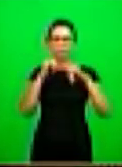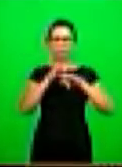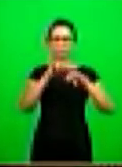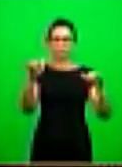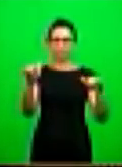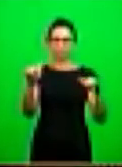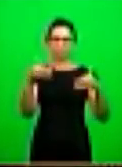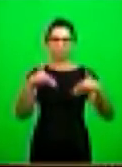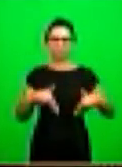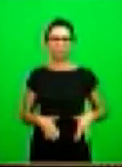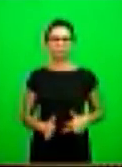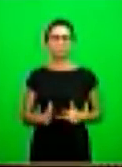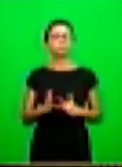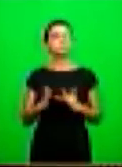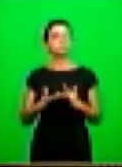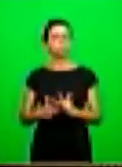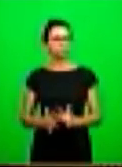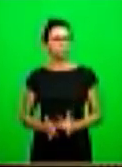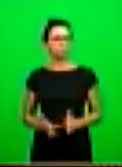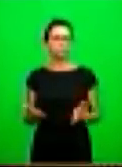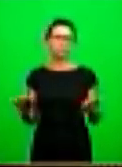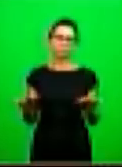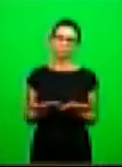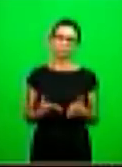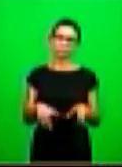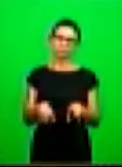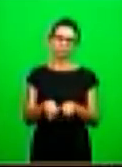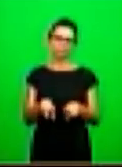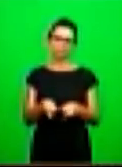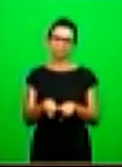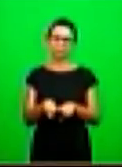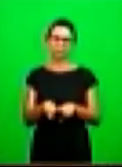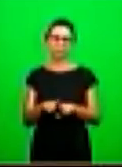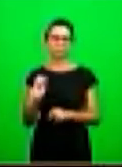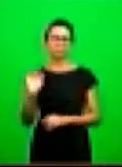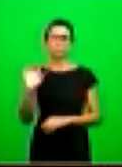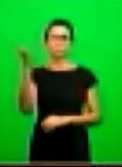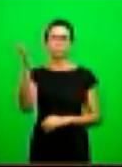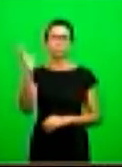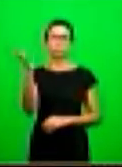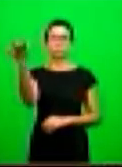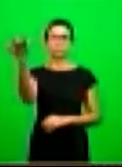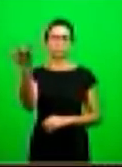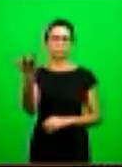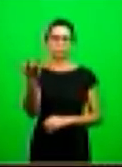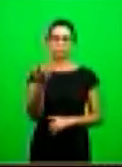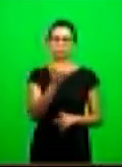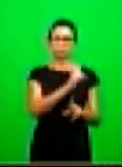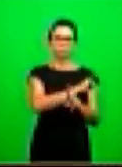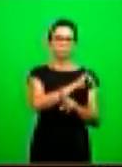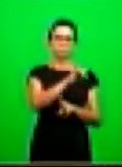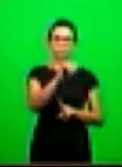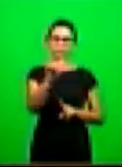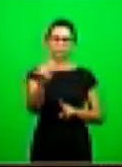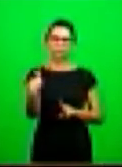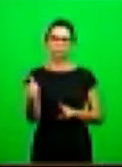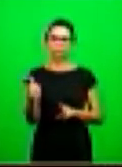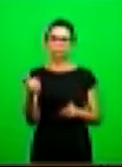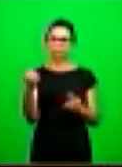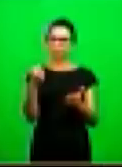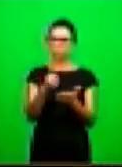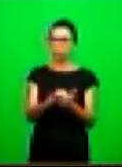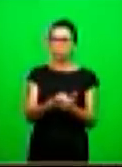muchos ángeles anunciaron el nacimiento de Jesús, hoy también las señales, los juicios, todo que